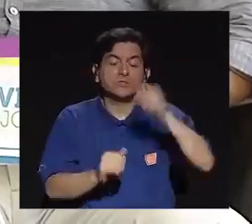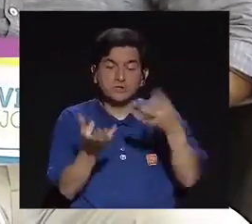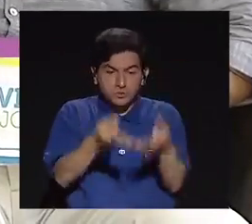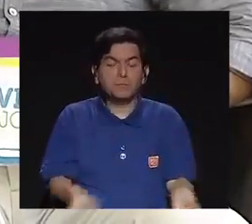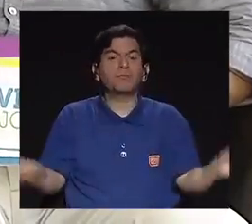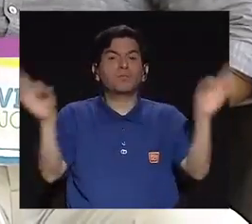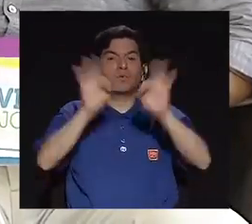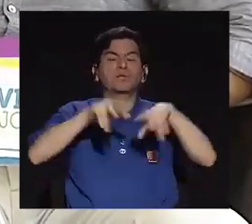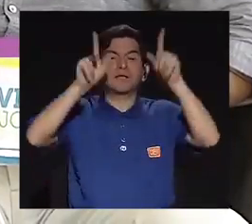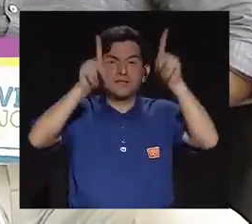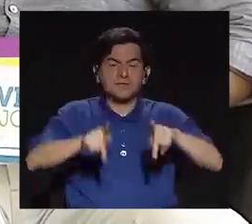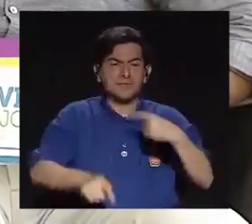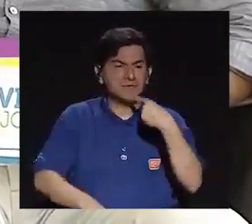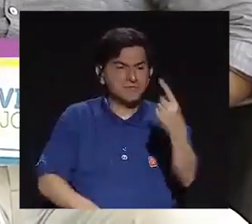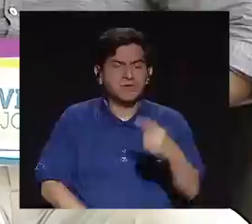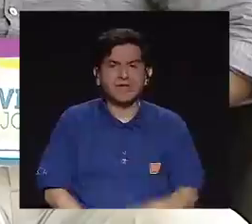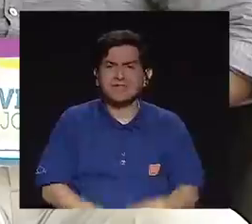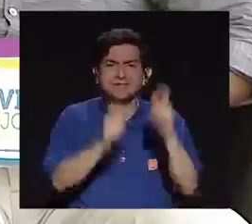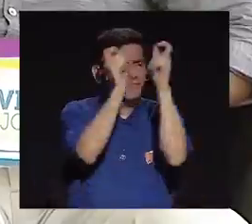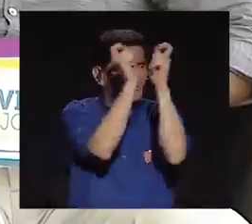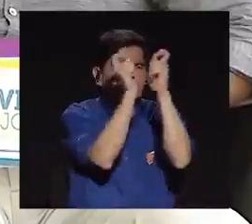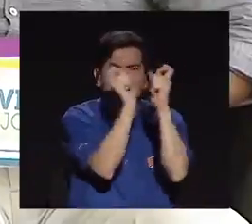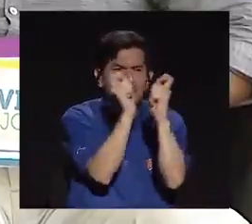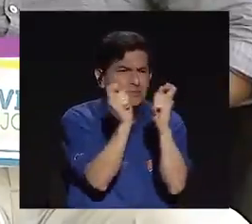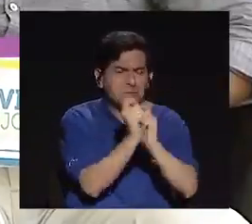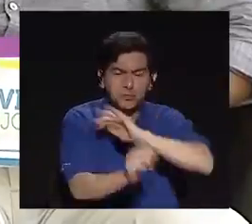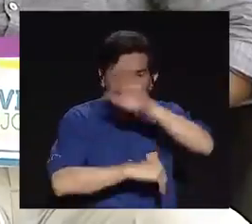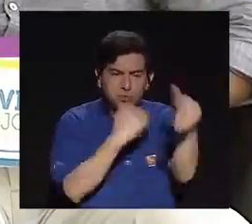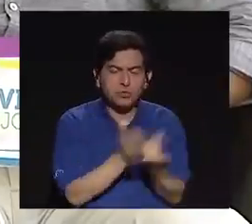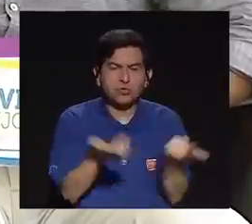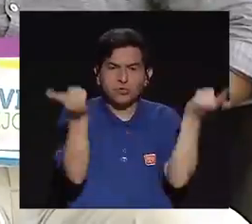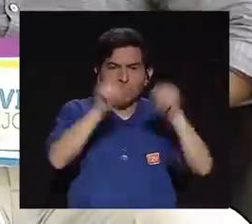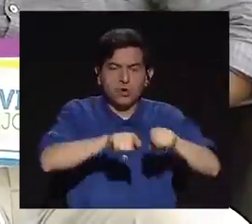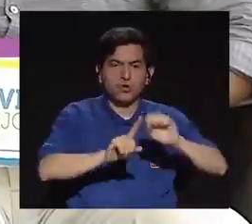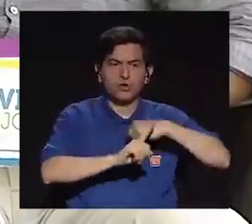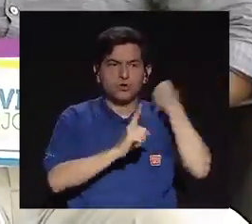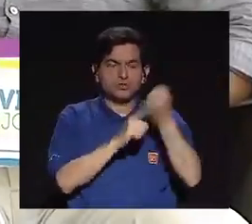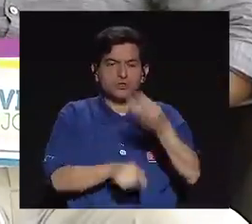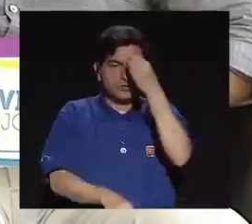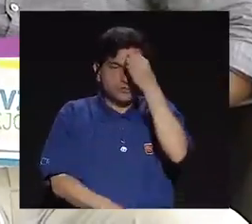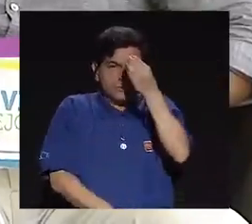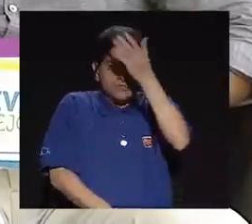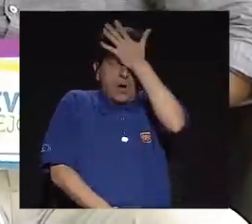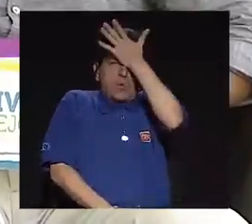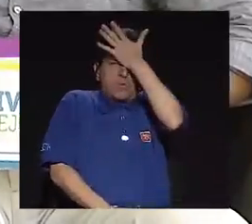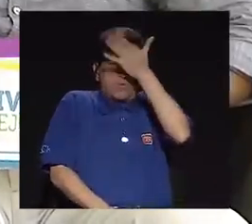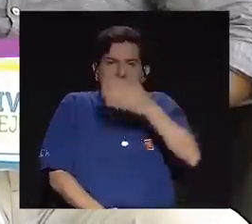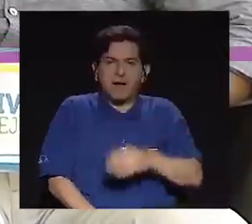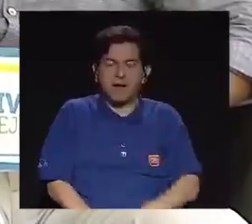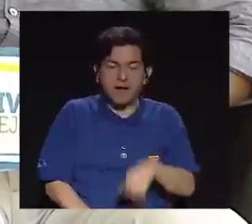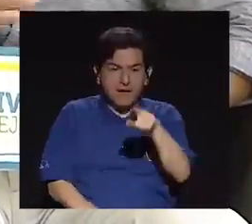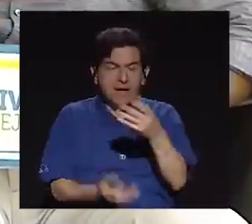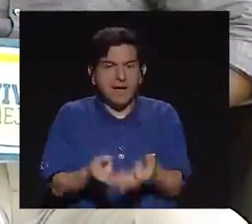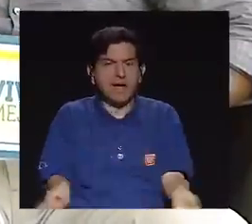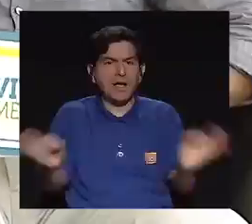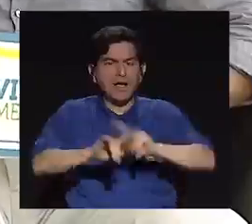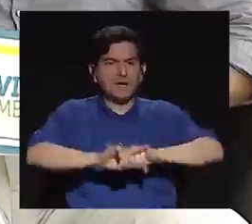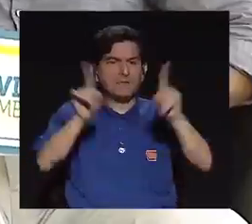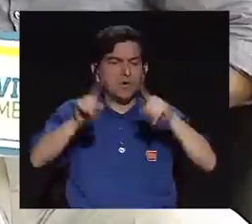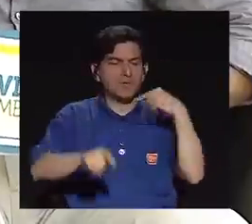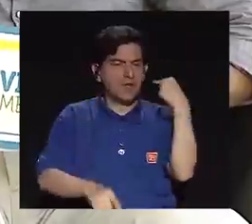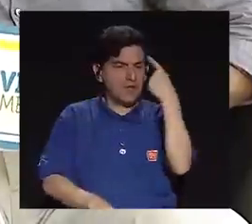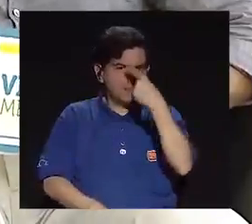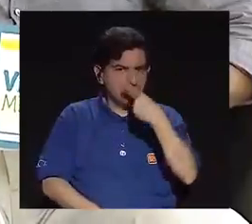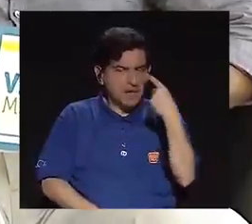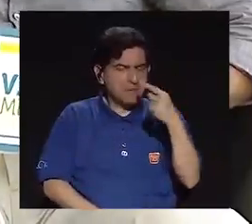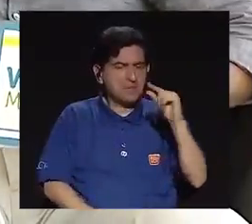muy importante y por eso el paciente describe con lujo de detalles todo lo que pasó porque es un evento traumático. Eso paciente, marca una, ¿verdad?, diferencia muy importante entre un